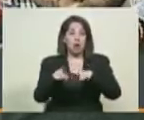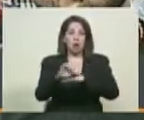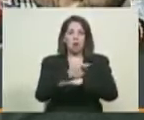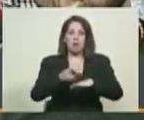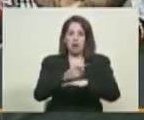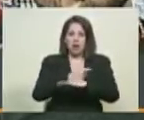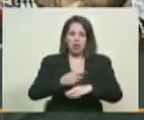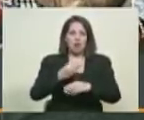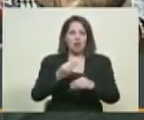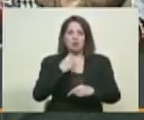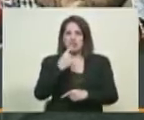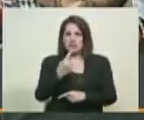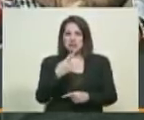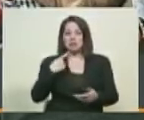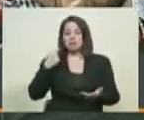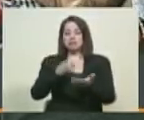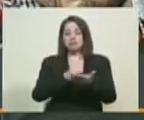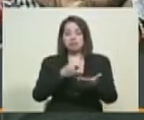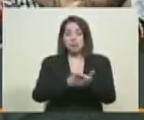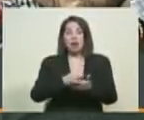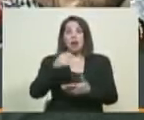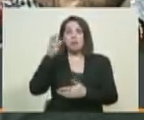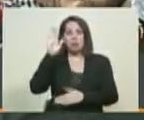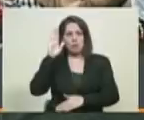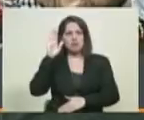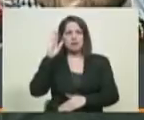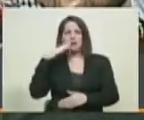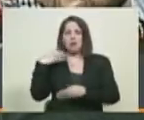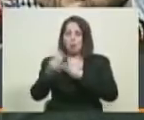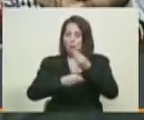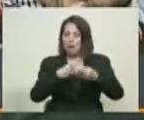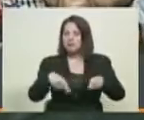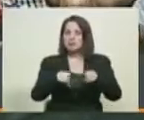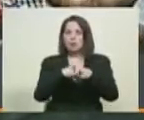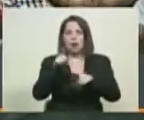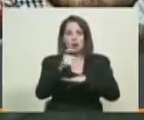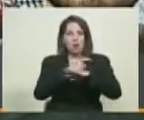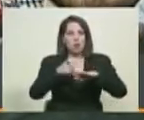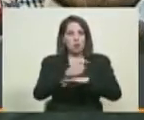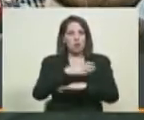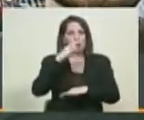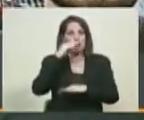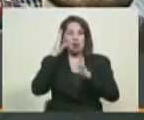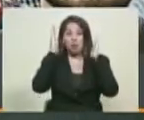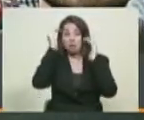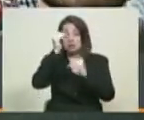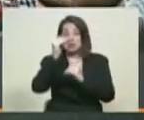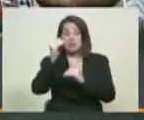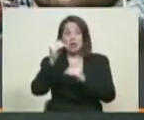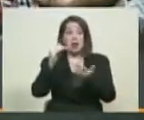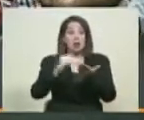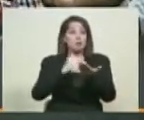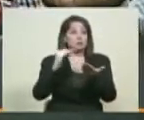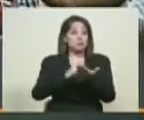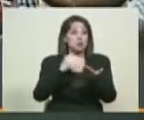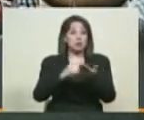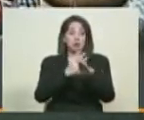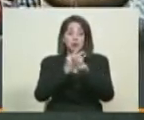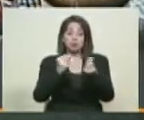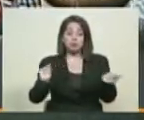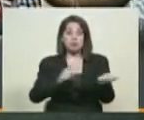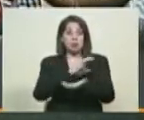cumple. Nuevamente, nuestro alcalde Luis Figueroa, en la mano del gobernador, atiende nuestra problemática y las